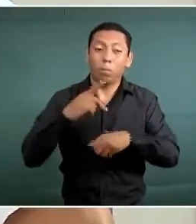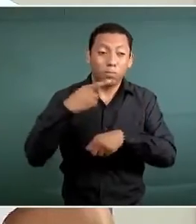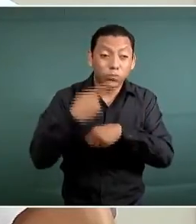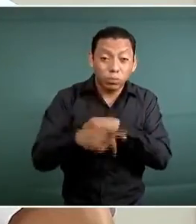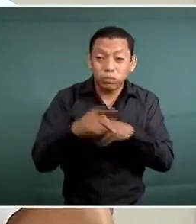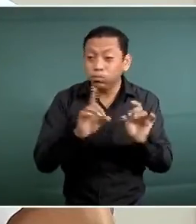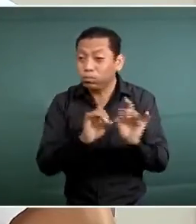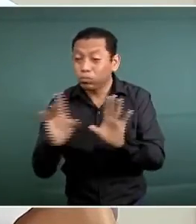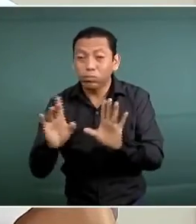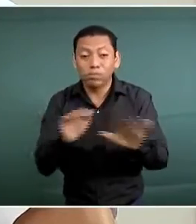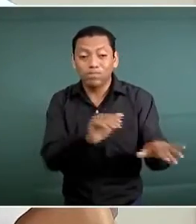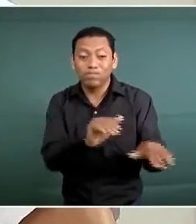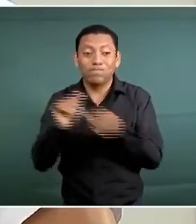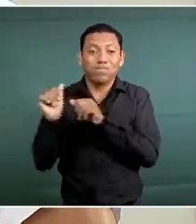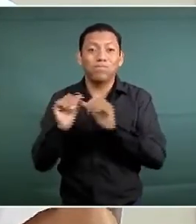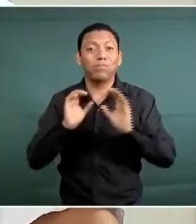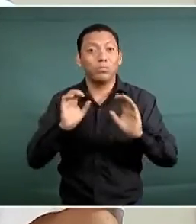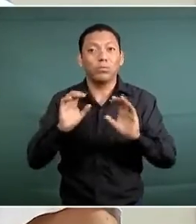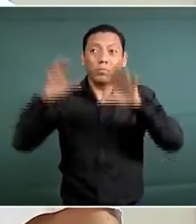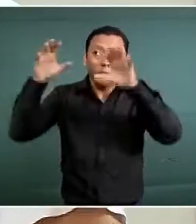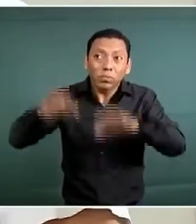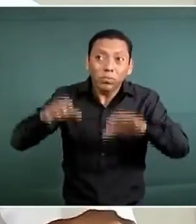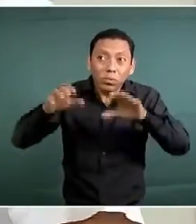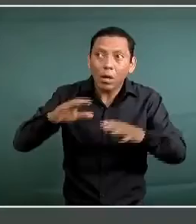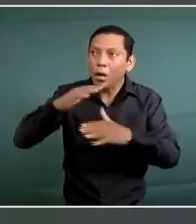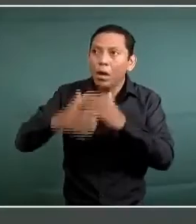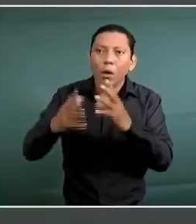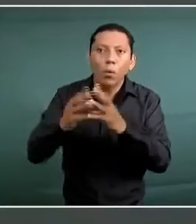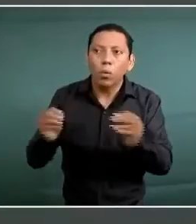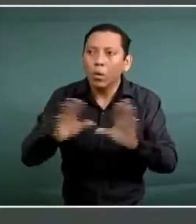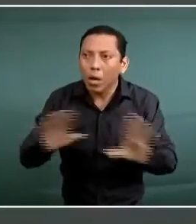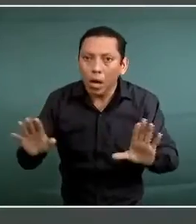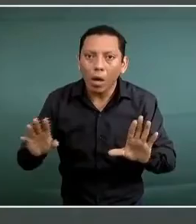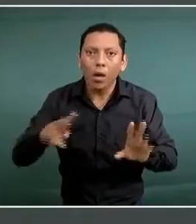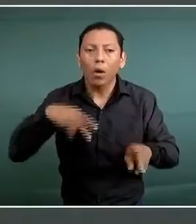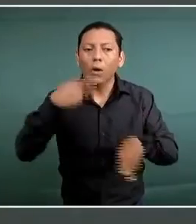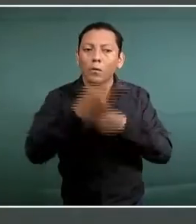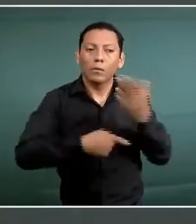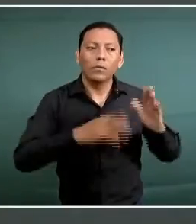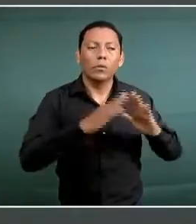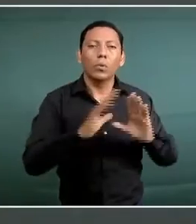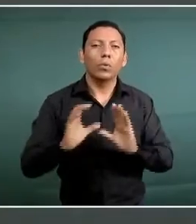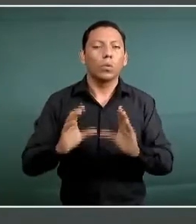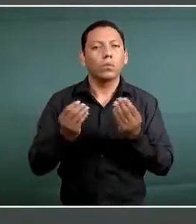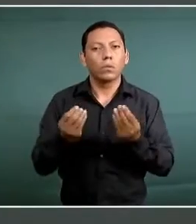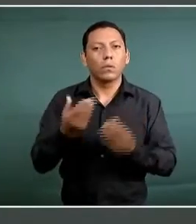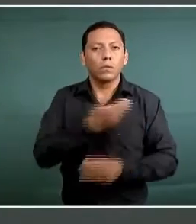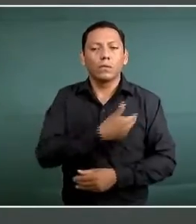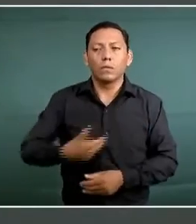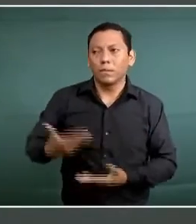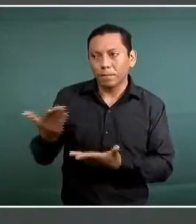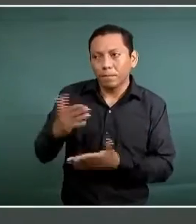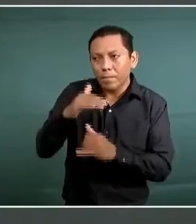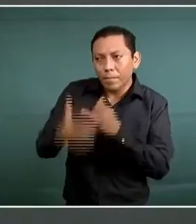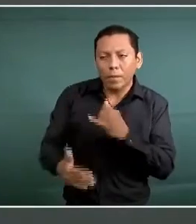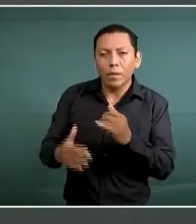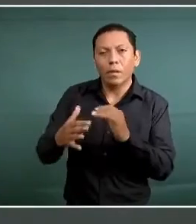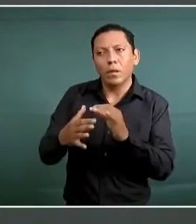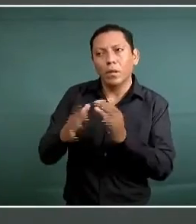inundada y después de la tormenta volver con mucho cuidado a casa. Por último, presidente, solamente